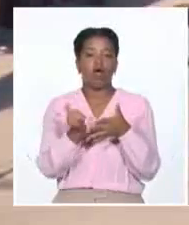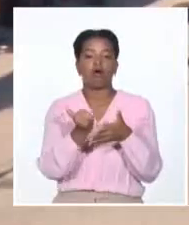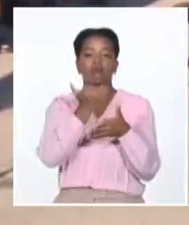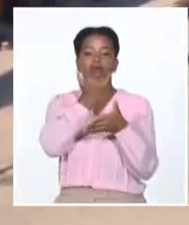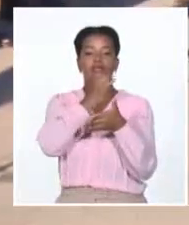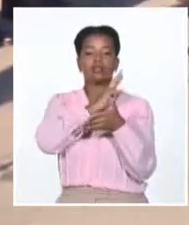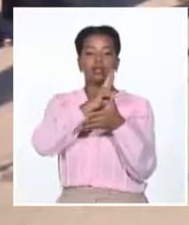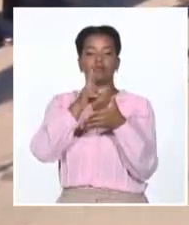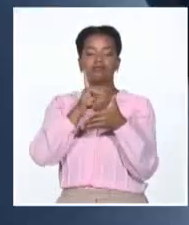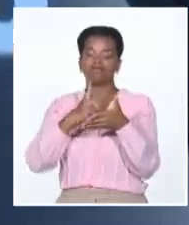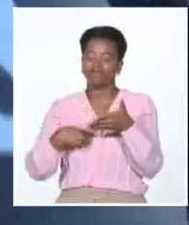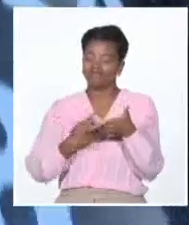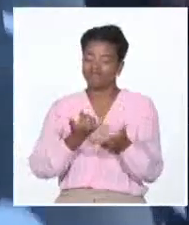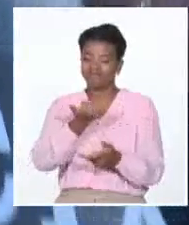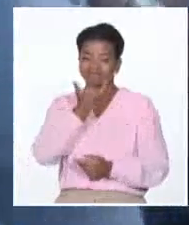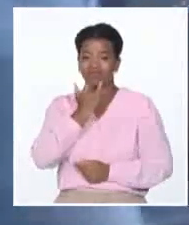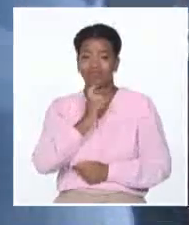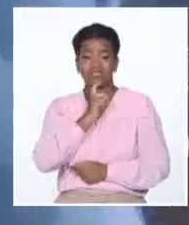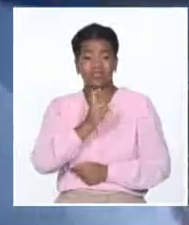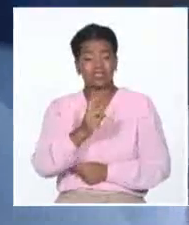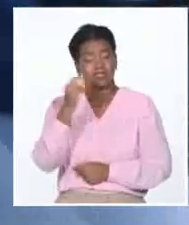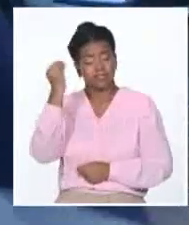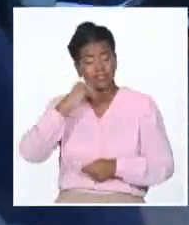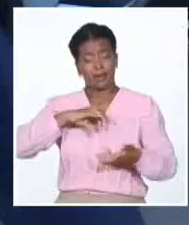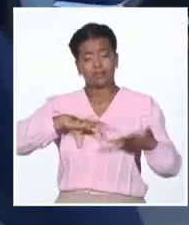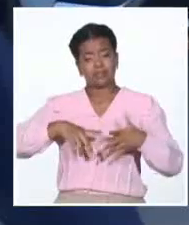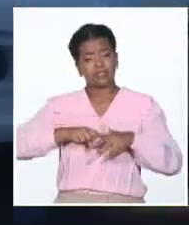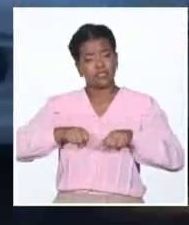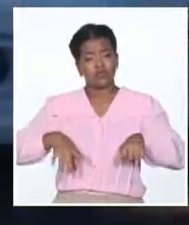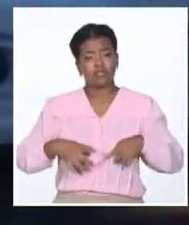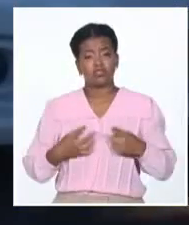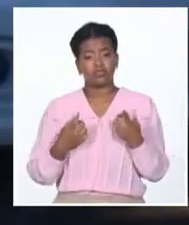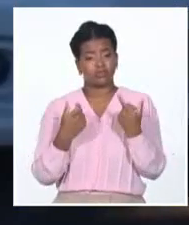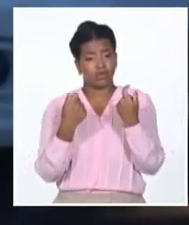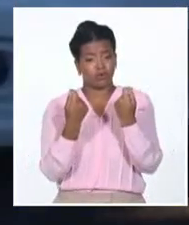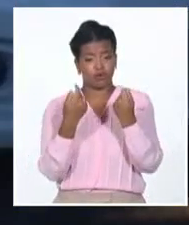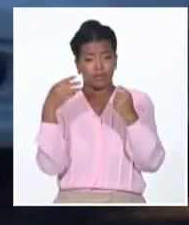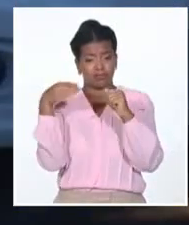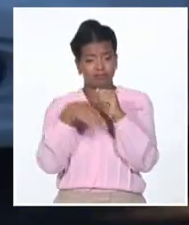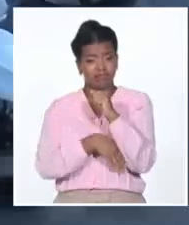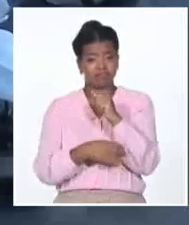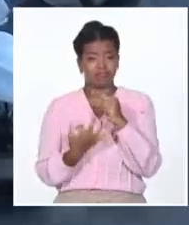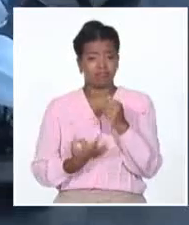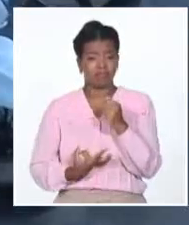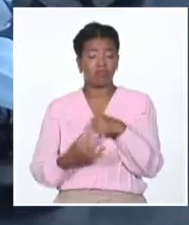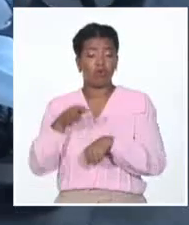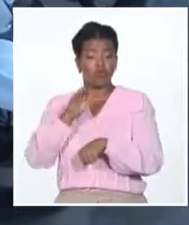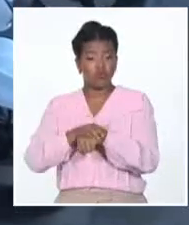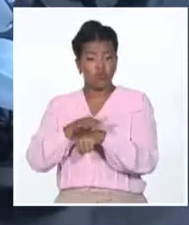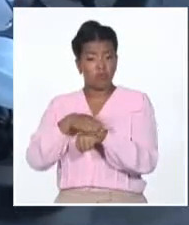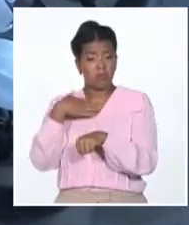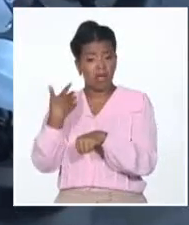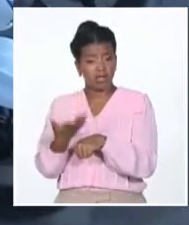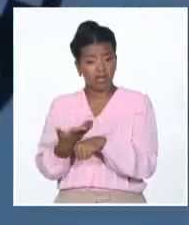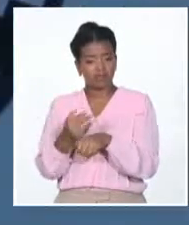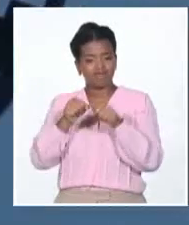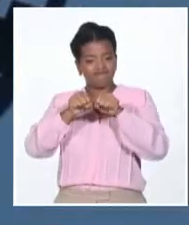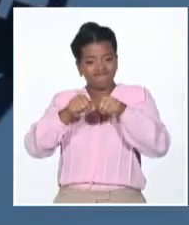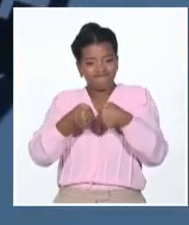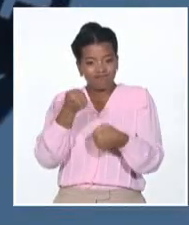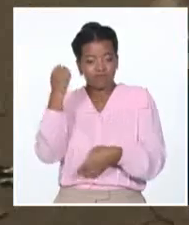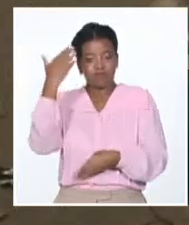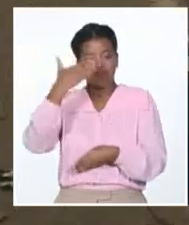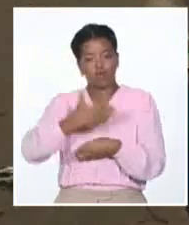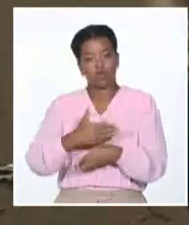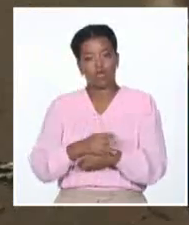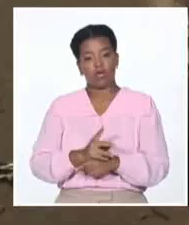más difícil, en medio de la compleja situación socioeconómica que han generado con sus crueles políticas de asfixia, a la vez que